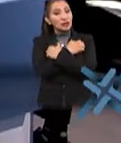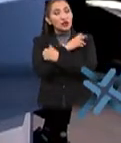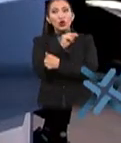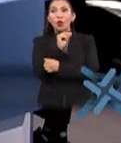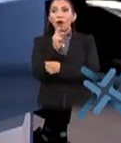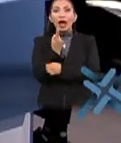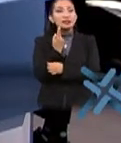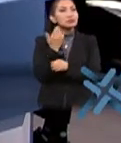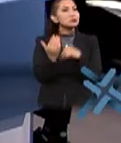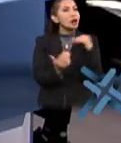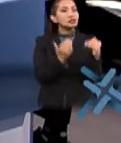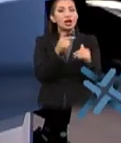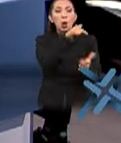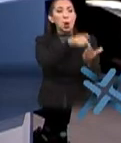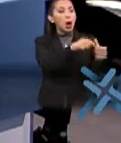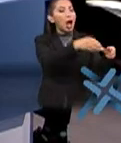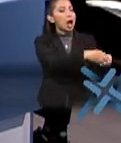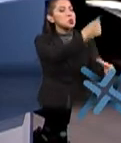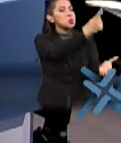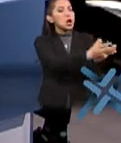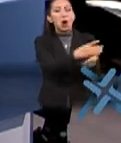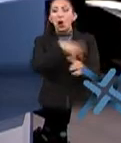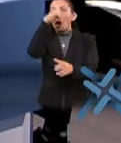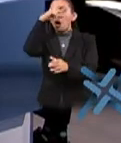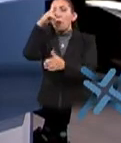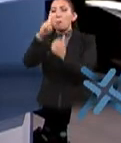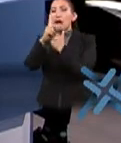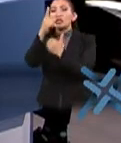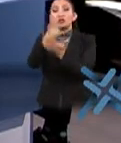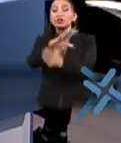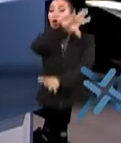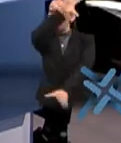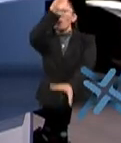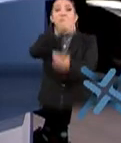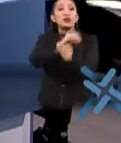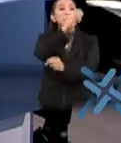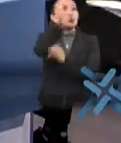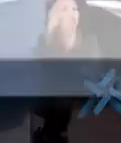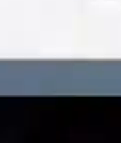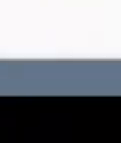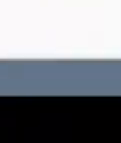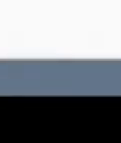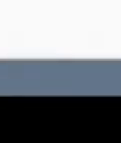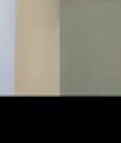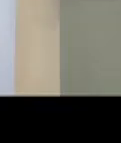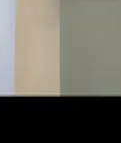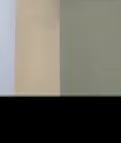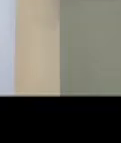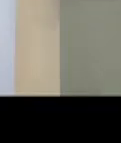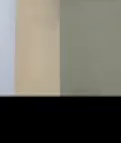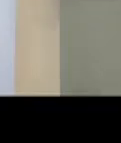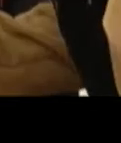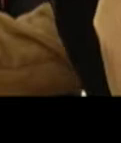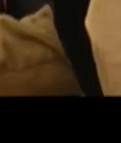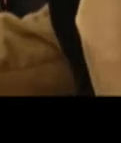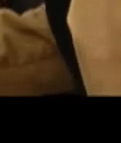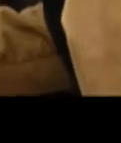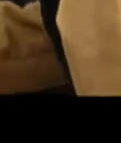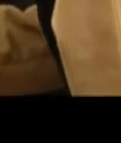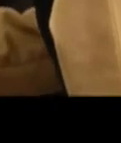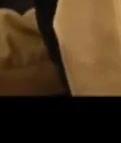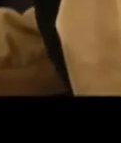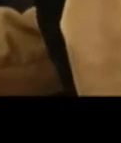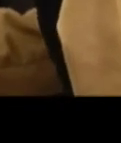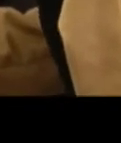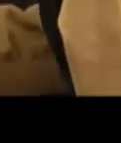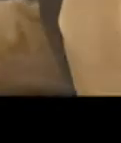es un proceso ni local ni nacional, es un proceso universal, que tiene muchas aristas, ¿no? La